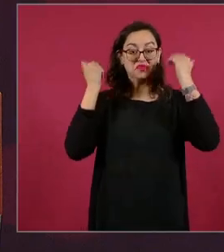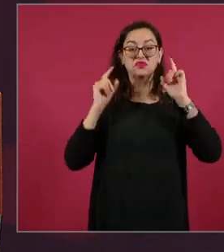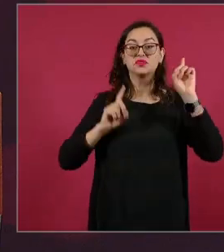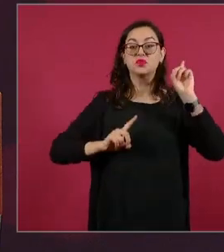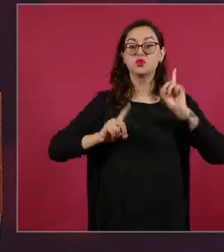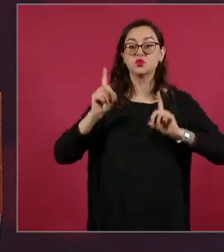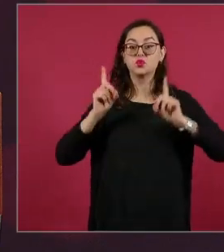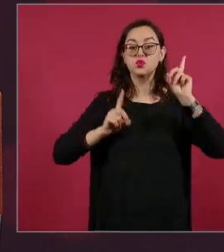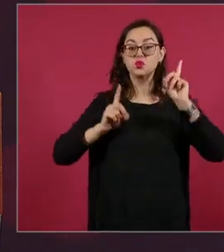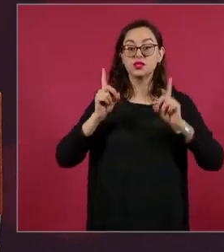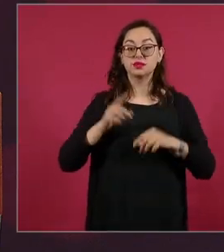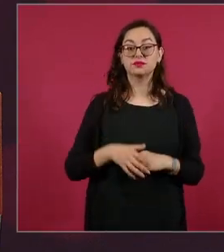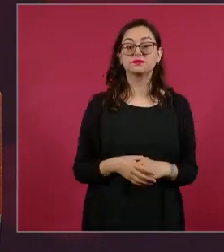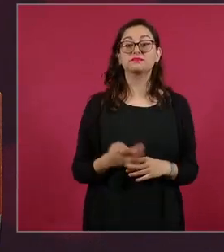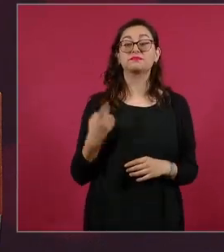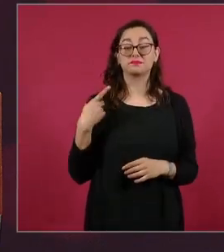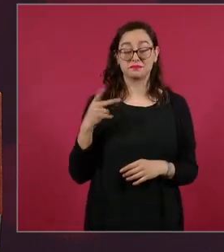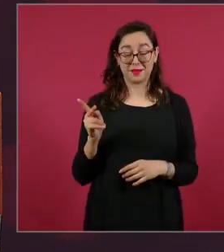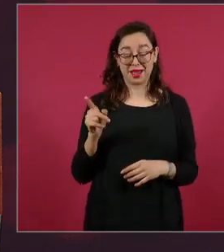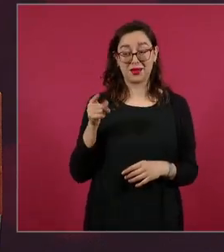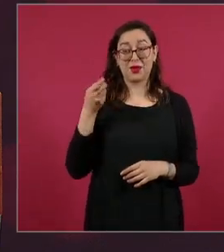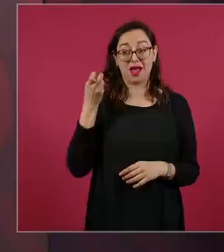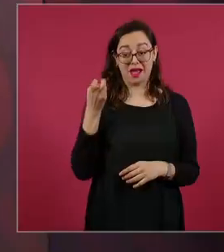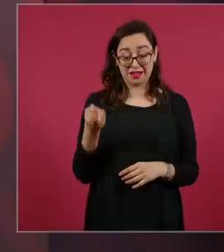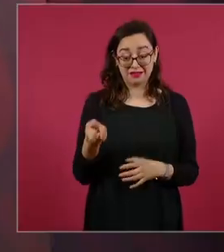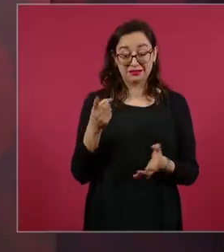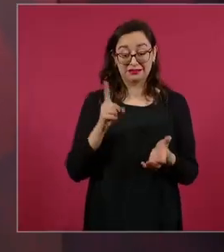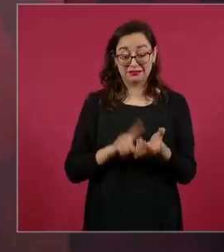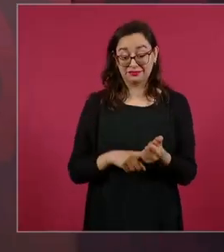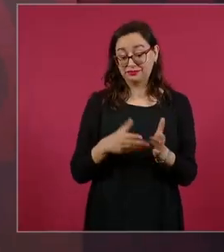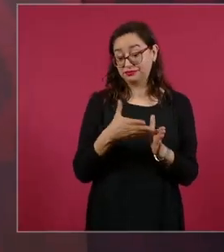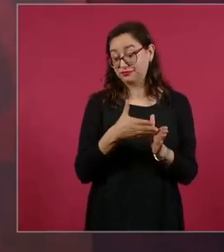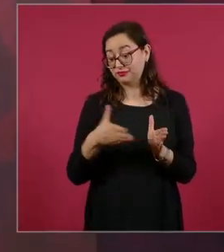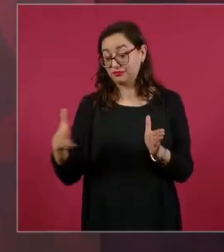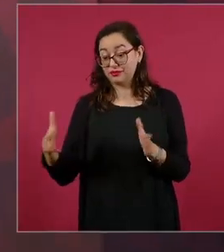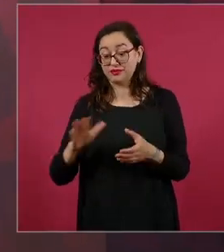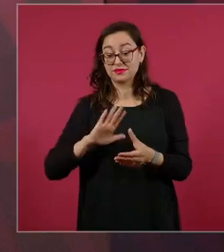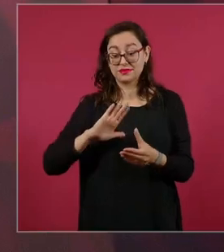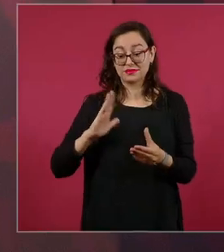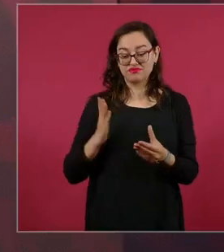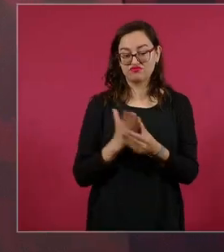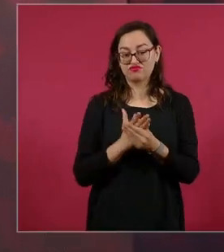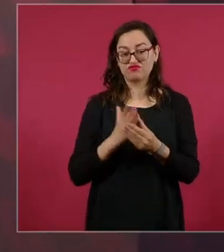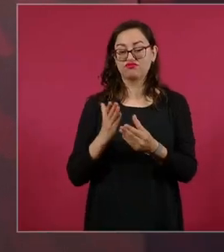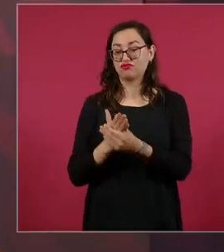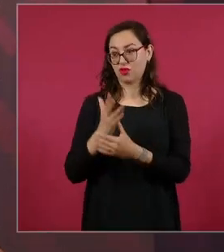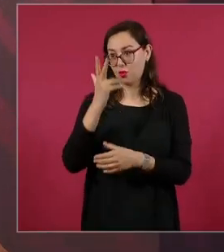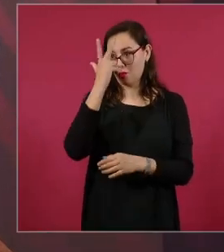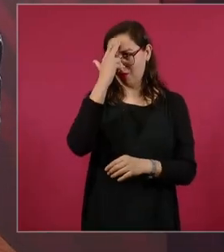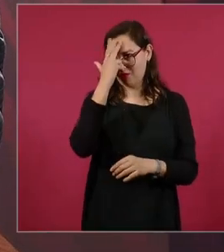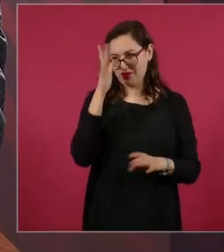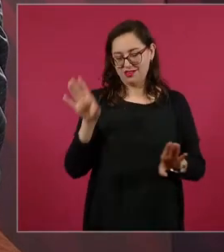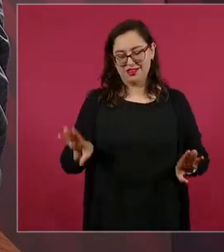esencia esto para los jóvenes de lo que fue el régimen político